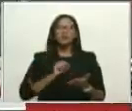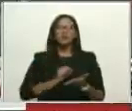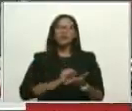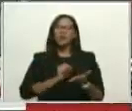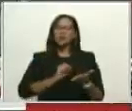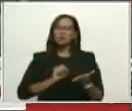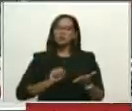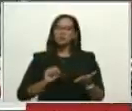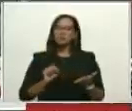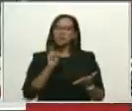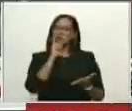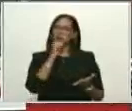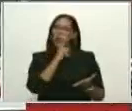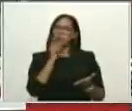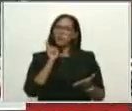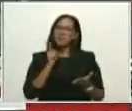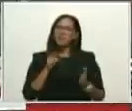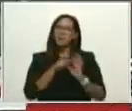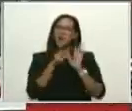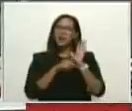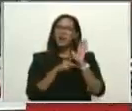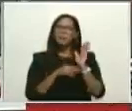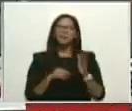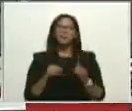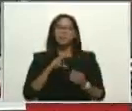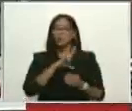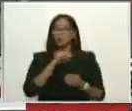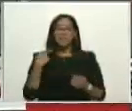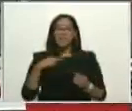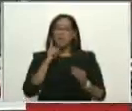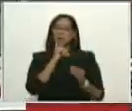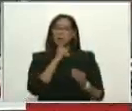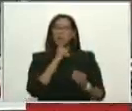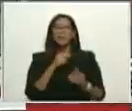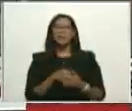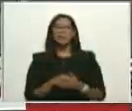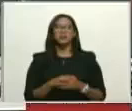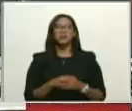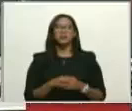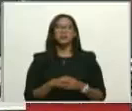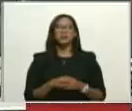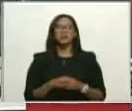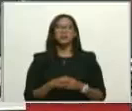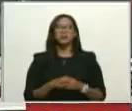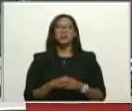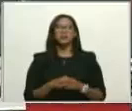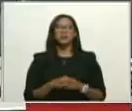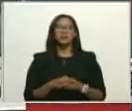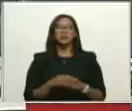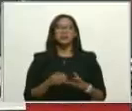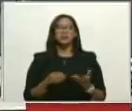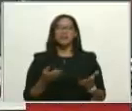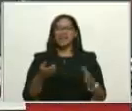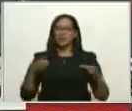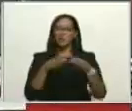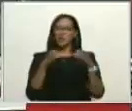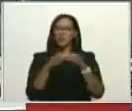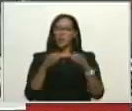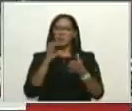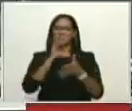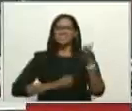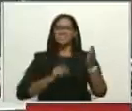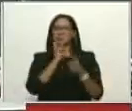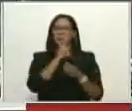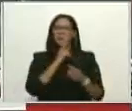este debería ser el nombre del programa, porque el programa no tenía nombre. Casi que salió como el batallón sin nombre de Portugués de